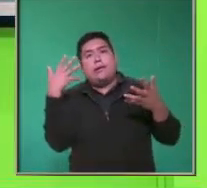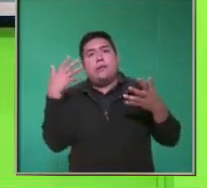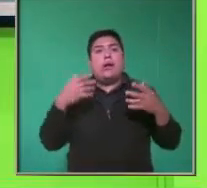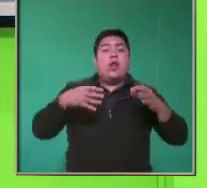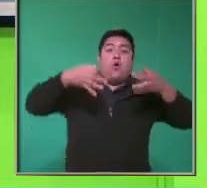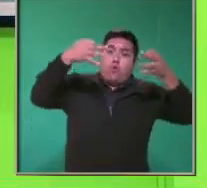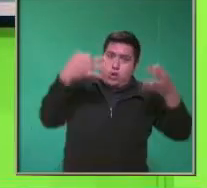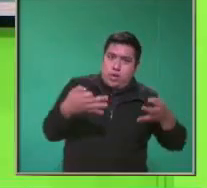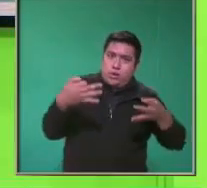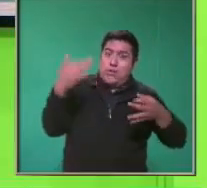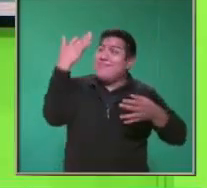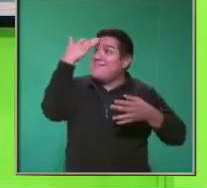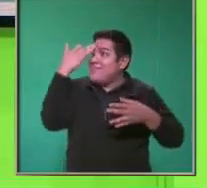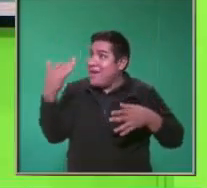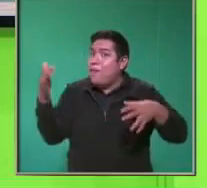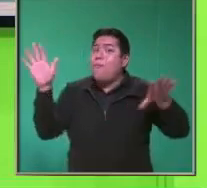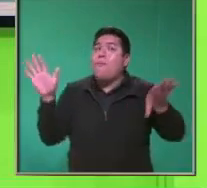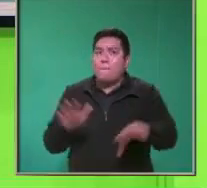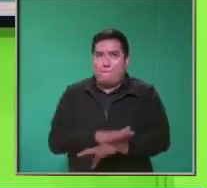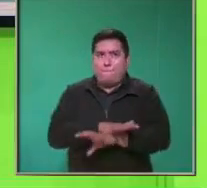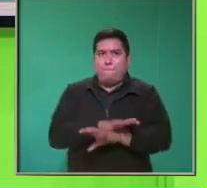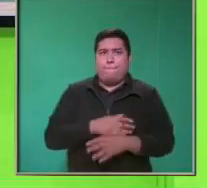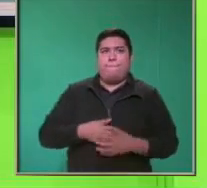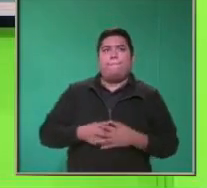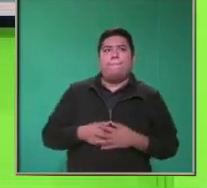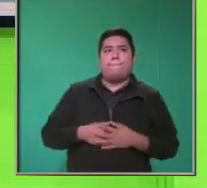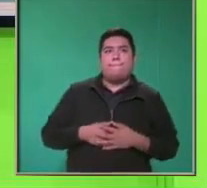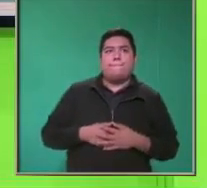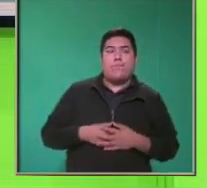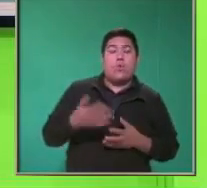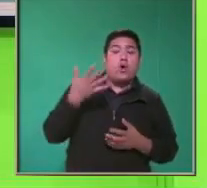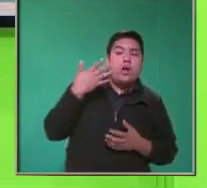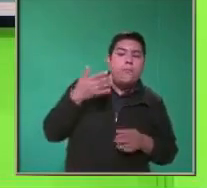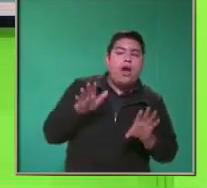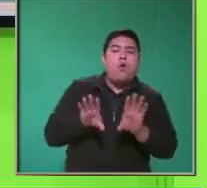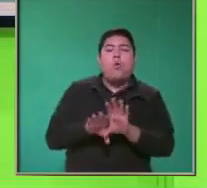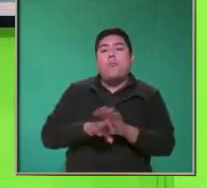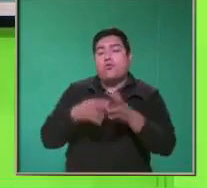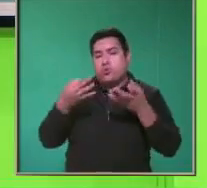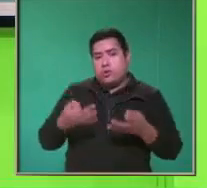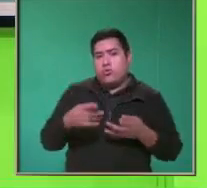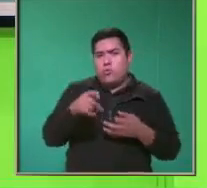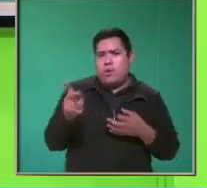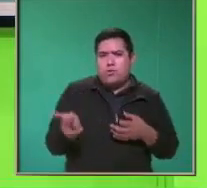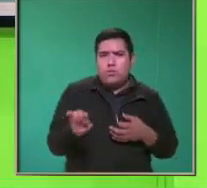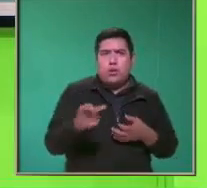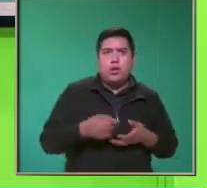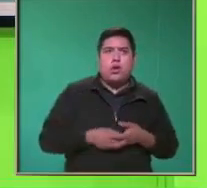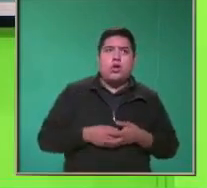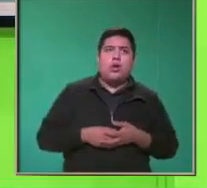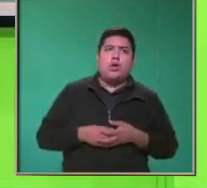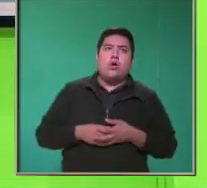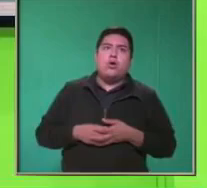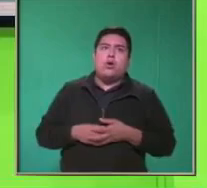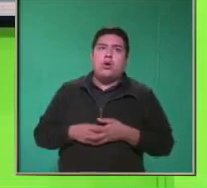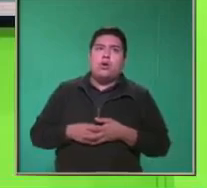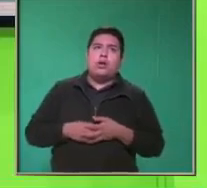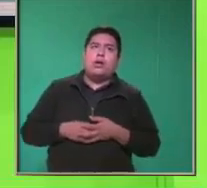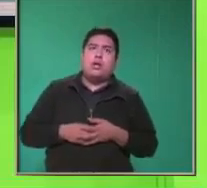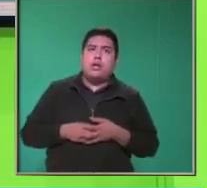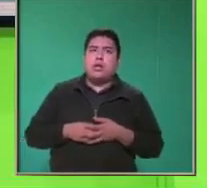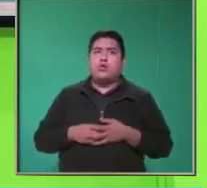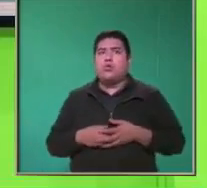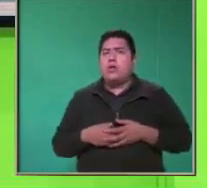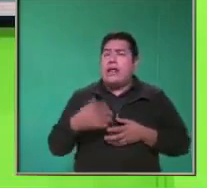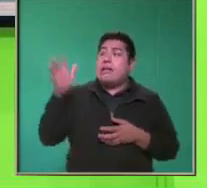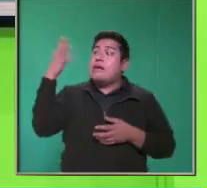es, ¿qué? ¿El estado del tiempo o el clima? ¿Cómo preguntarías tú? ¿Cómo está el tiempo por allá o cómo